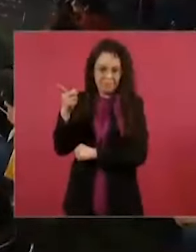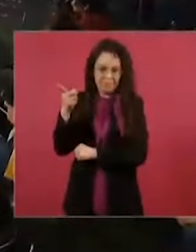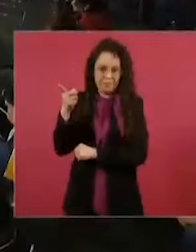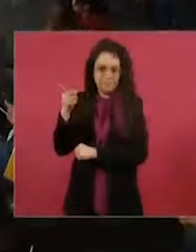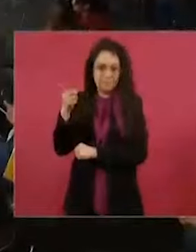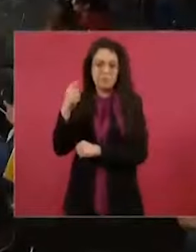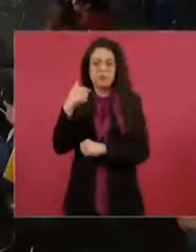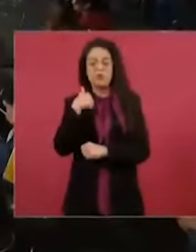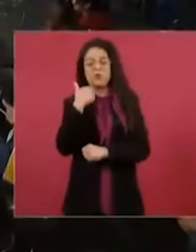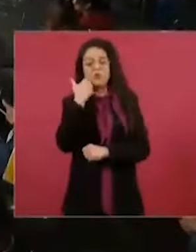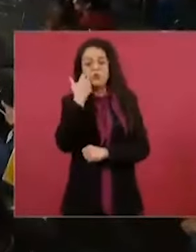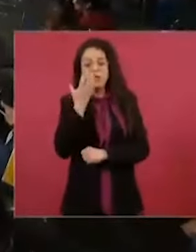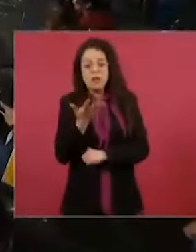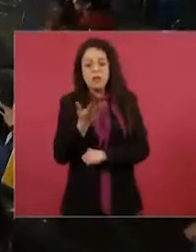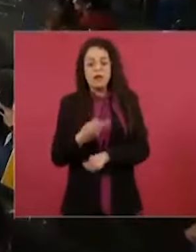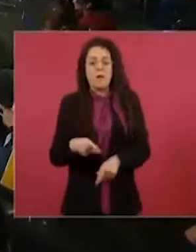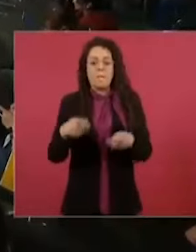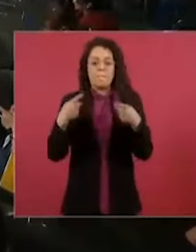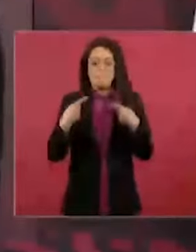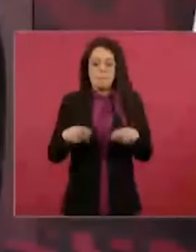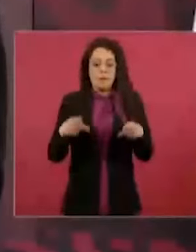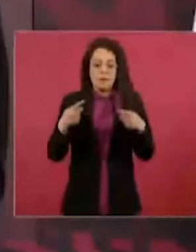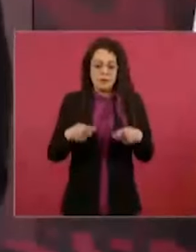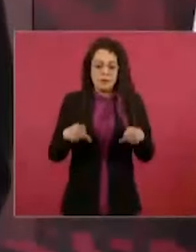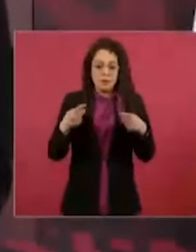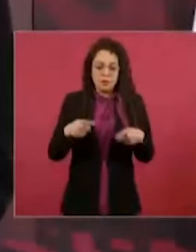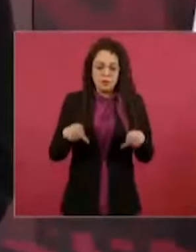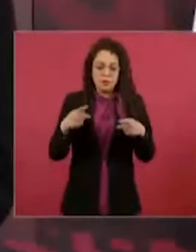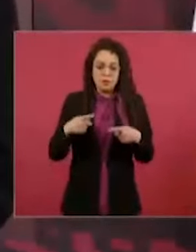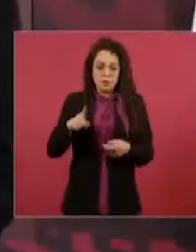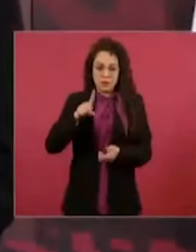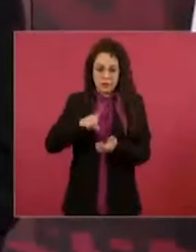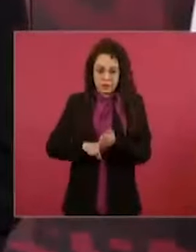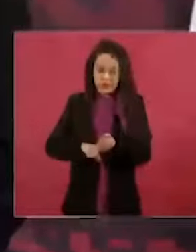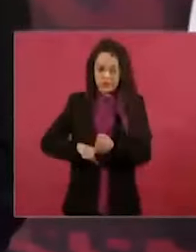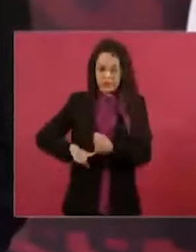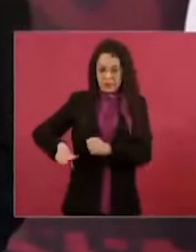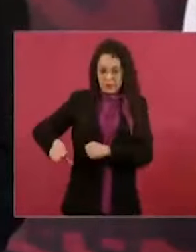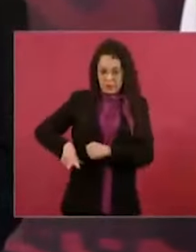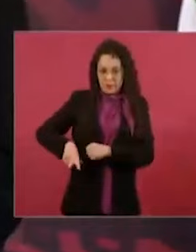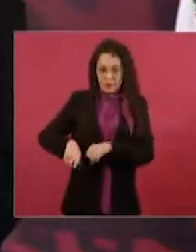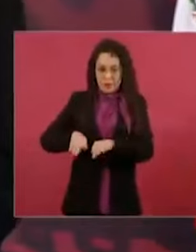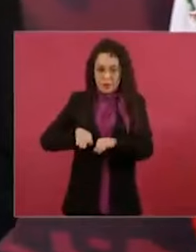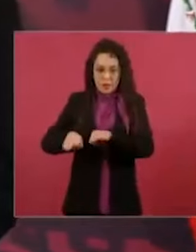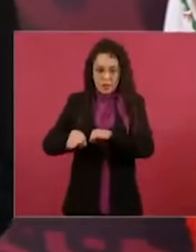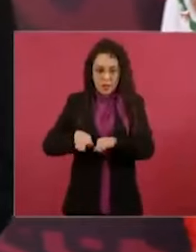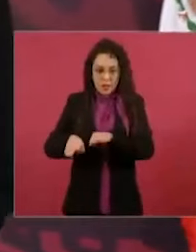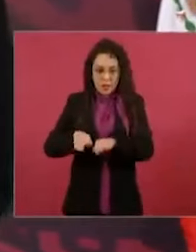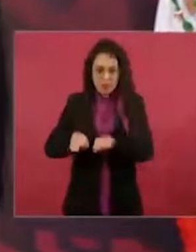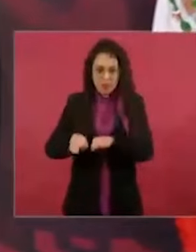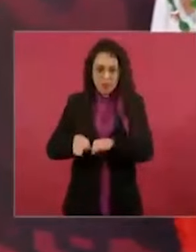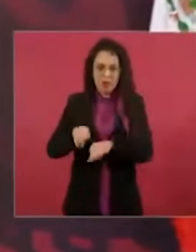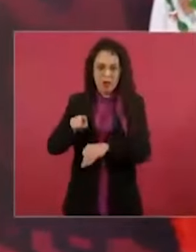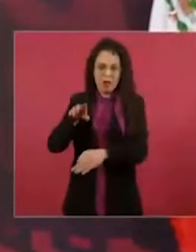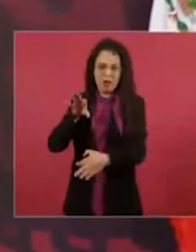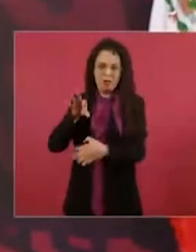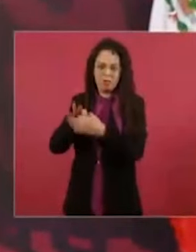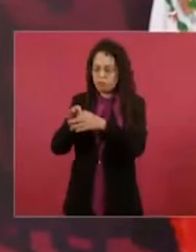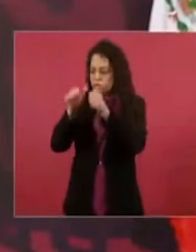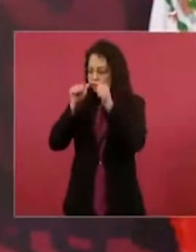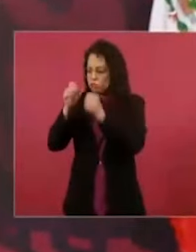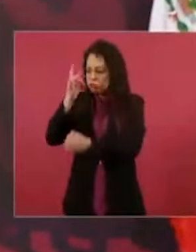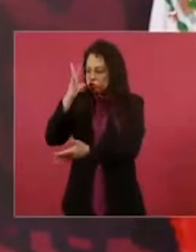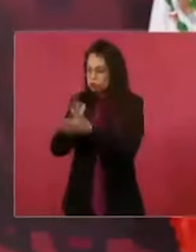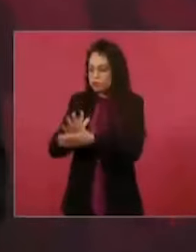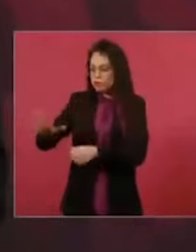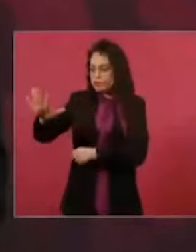ellos los fideicomisos y que los ministros no tengan un salario superior al del al que tiene el presidente de la república tal